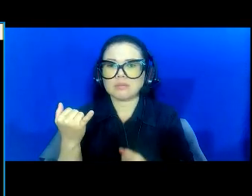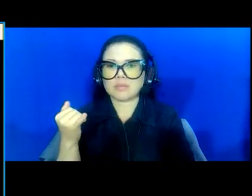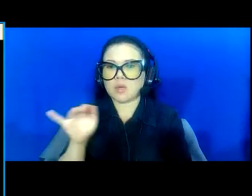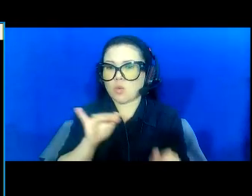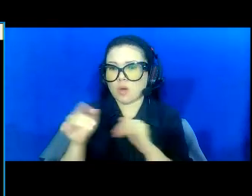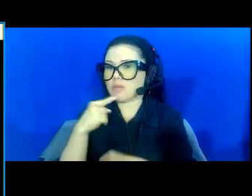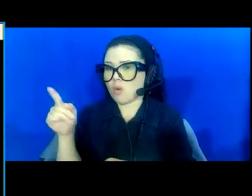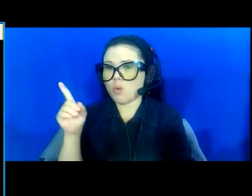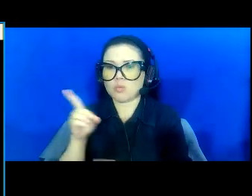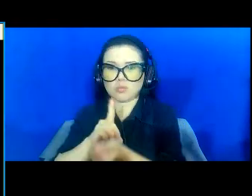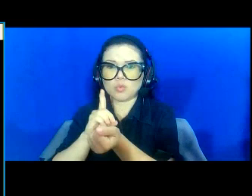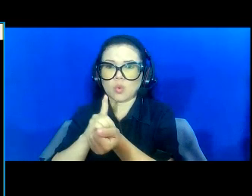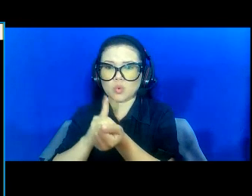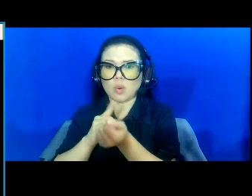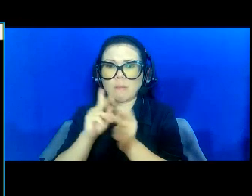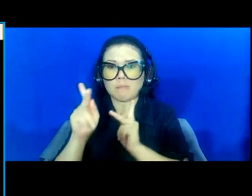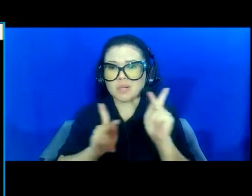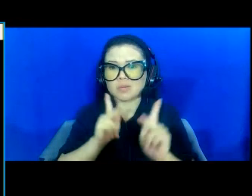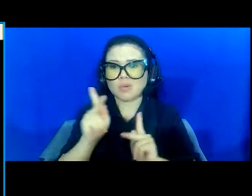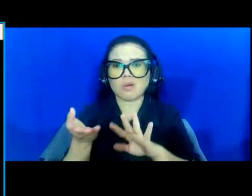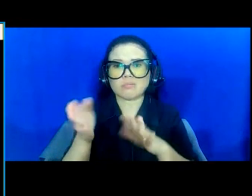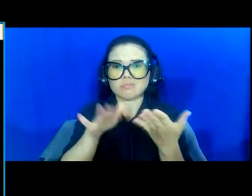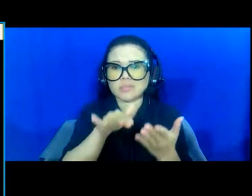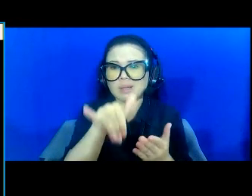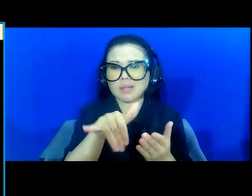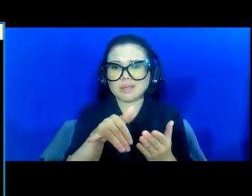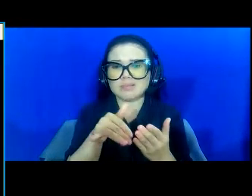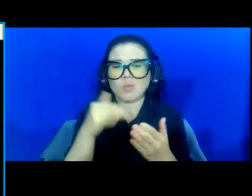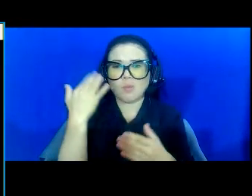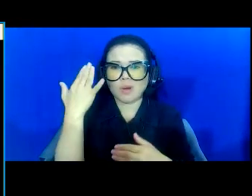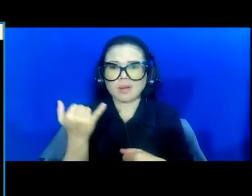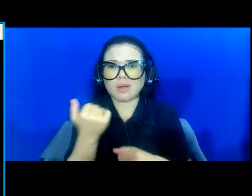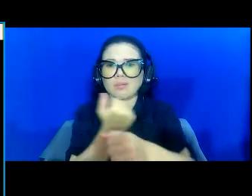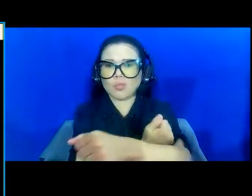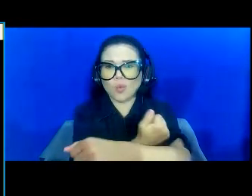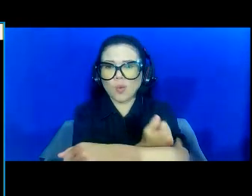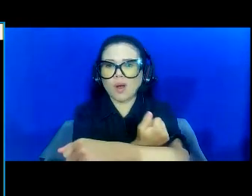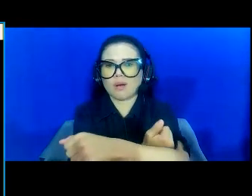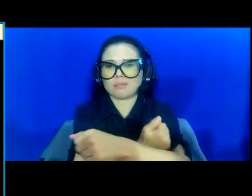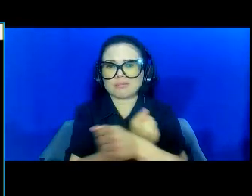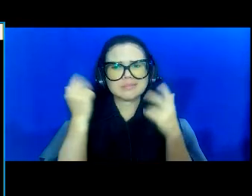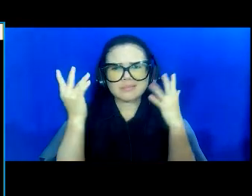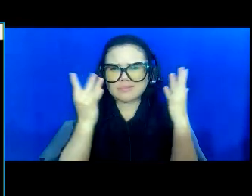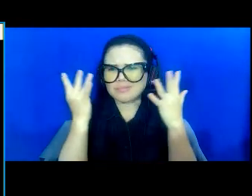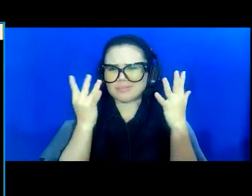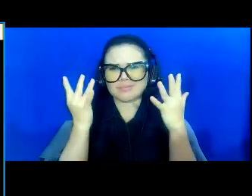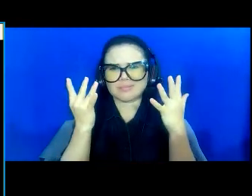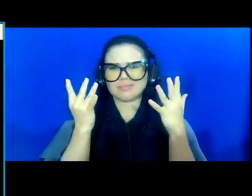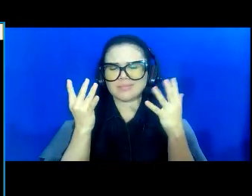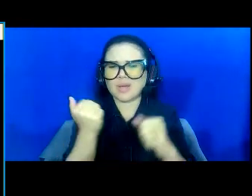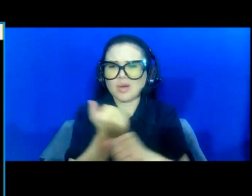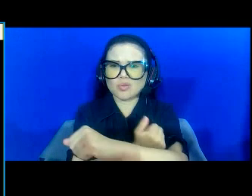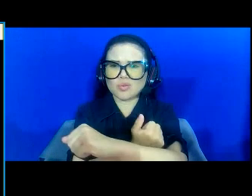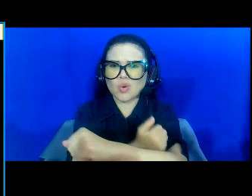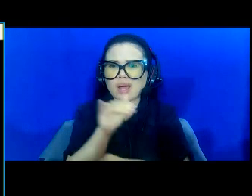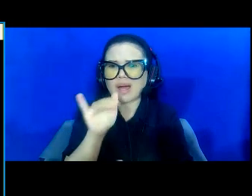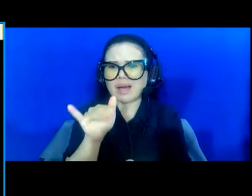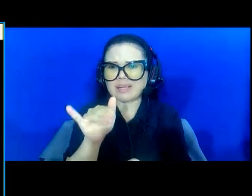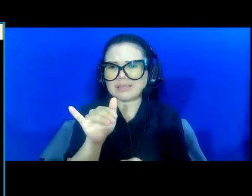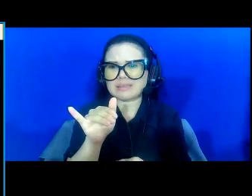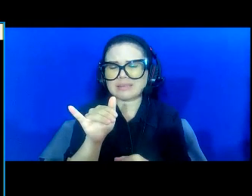las personas que mueren allí por droga, y la droga está allí bien dura. O sea, que de